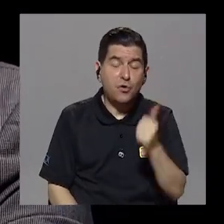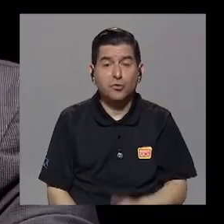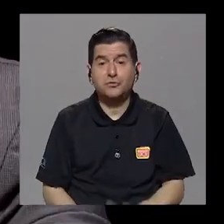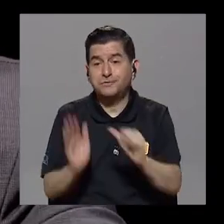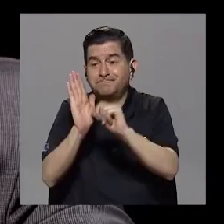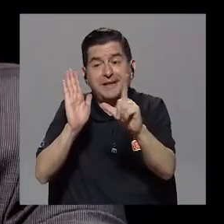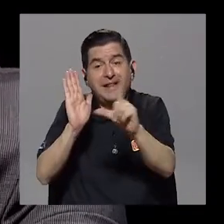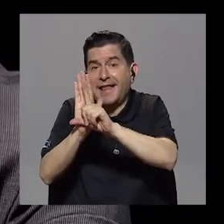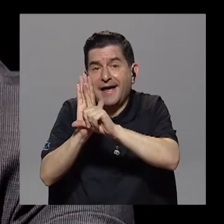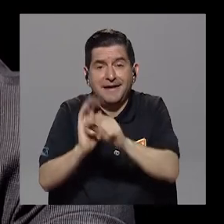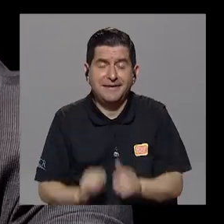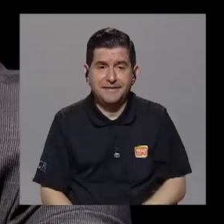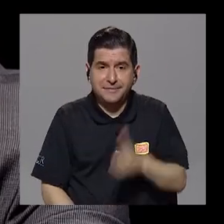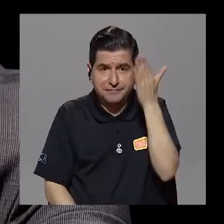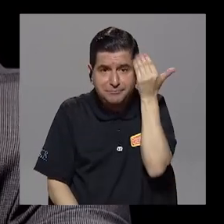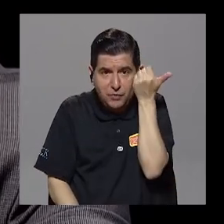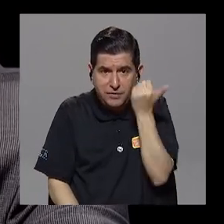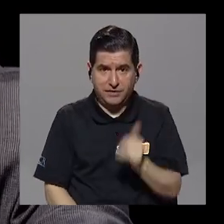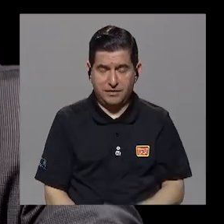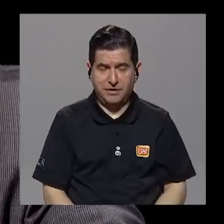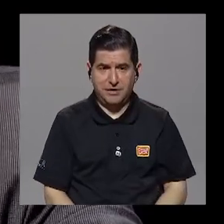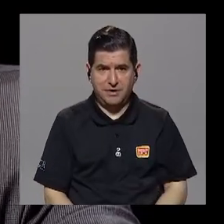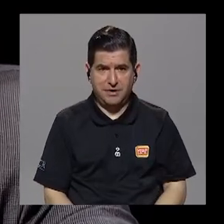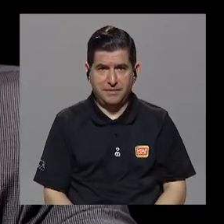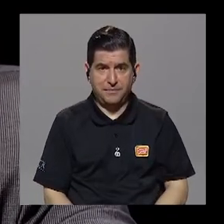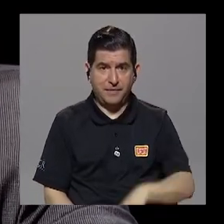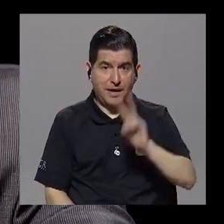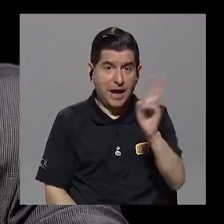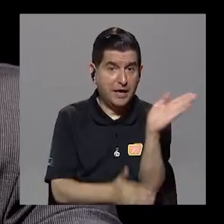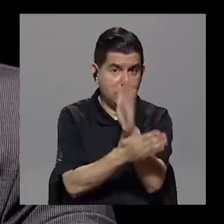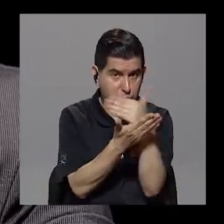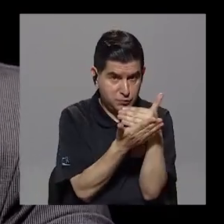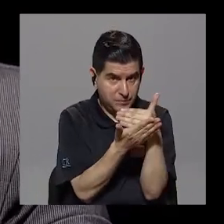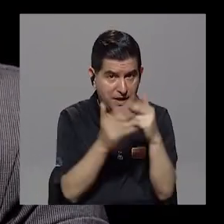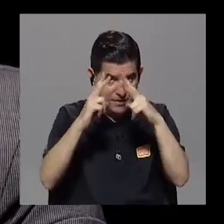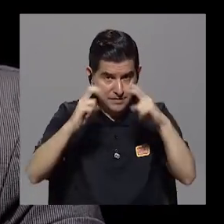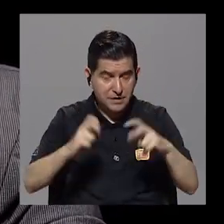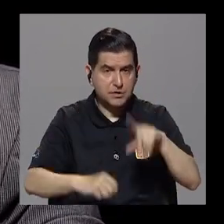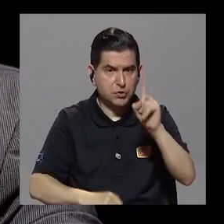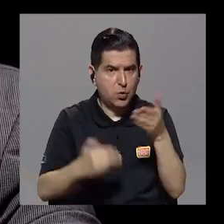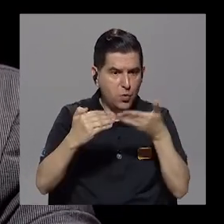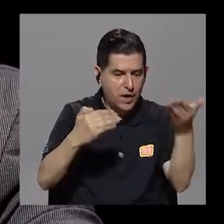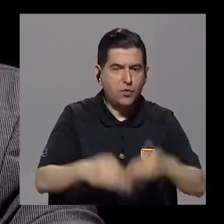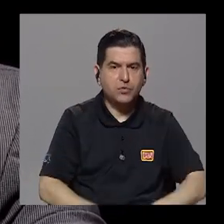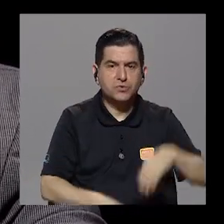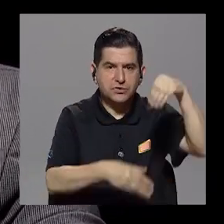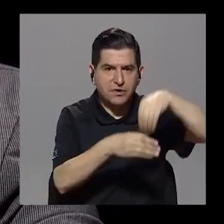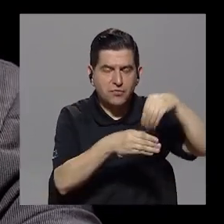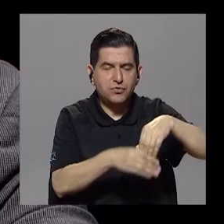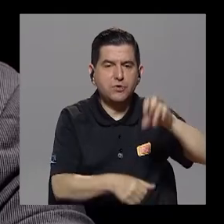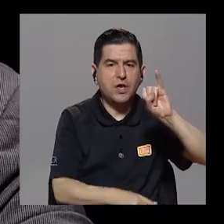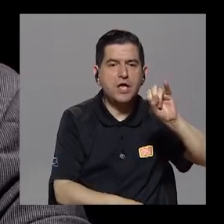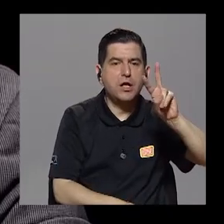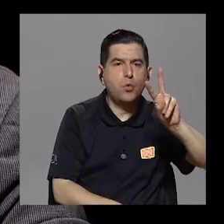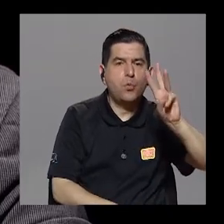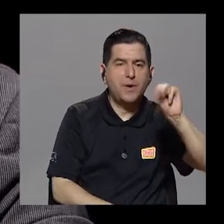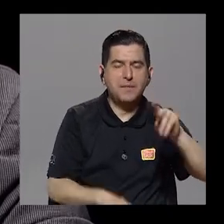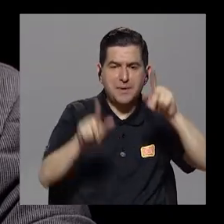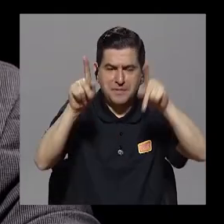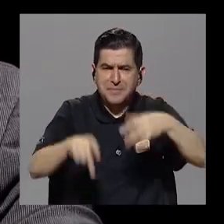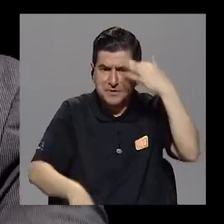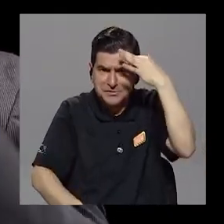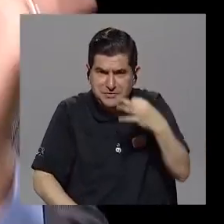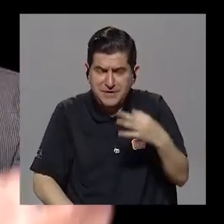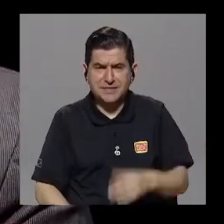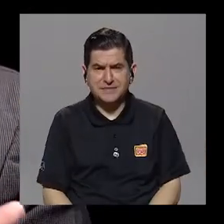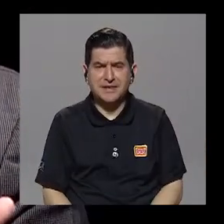Congreso. ¿Por qué? Porque Claro. aquí hay que ver dos piezas. Una cosa es el fondo del IUBM, que a veces la gente cree que